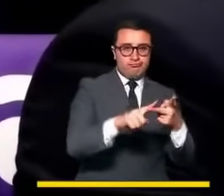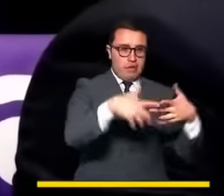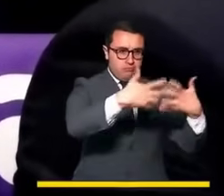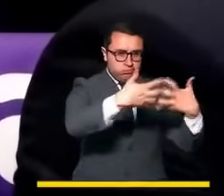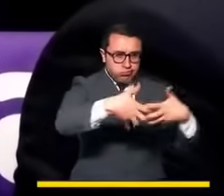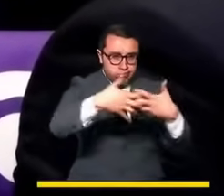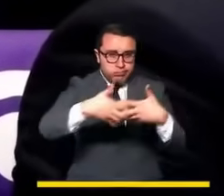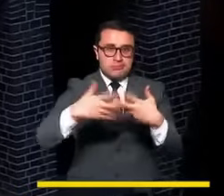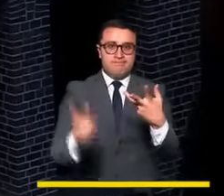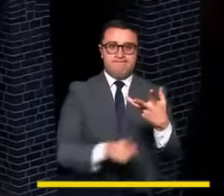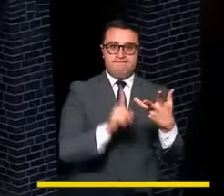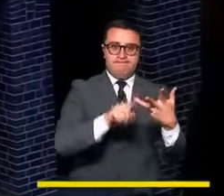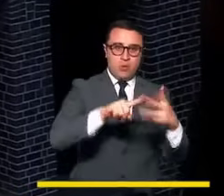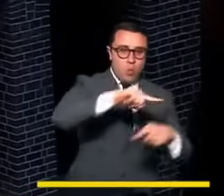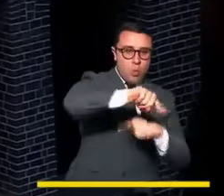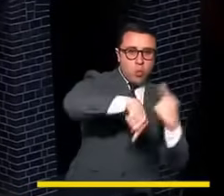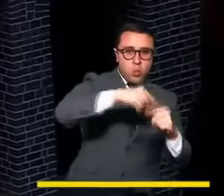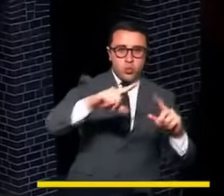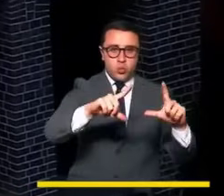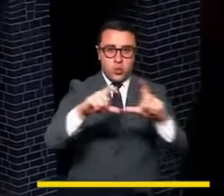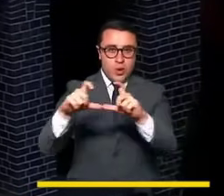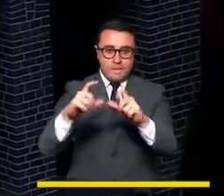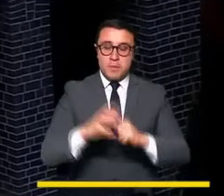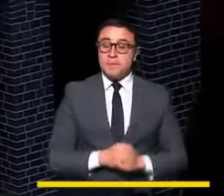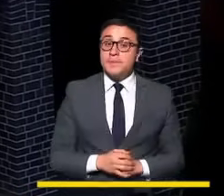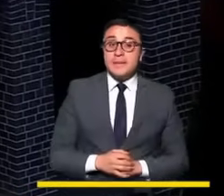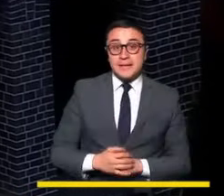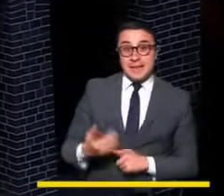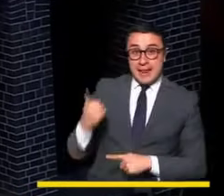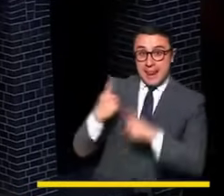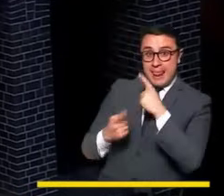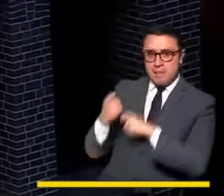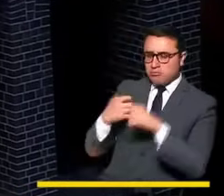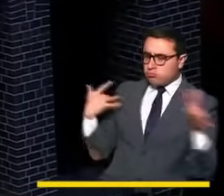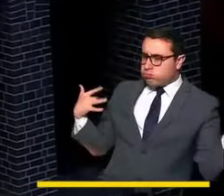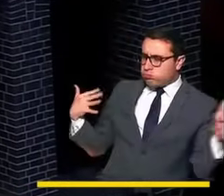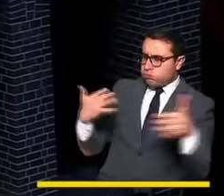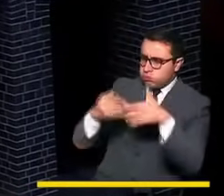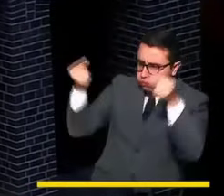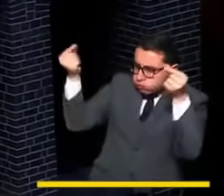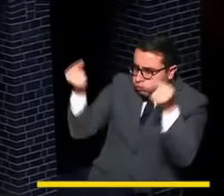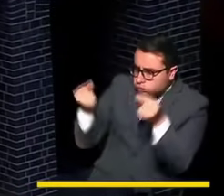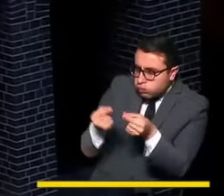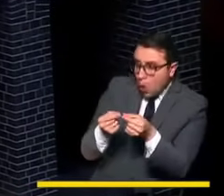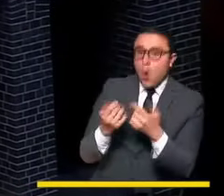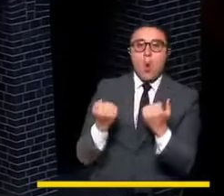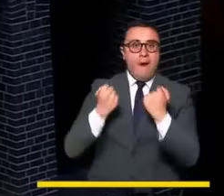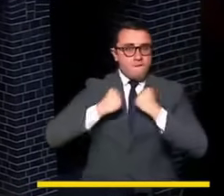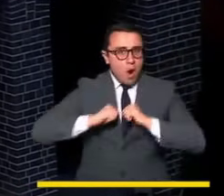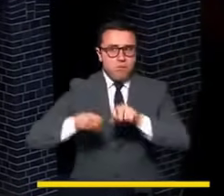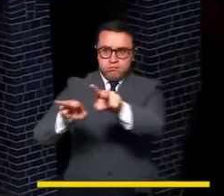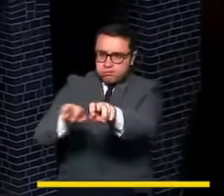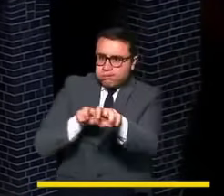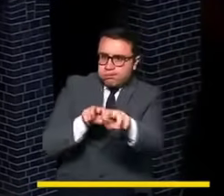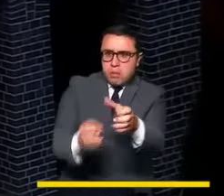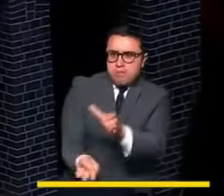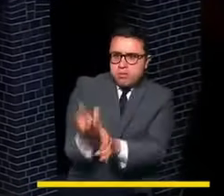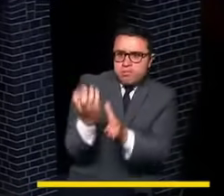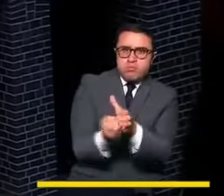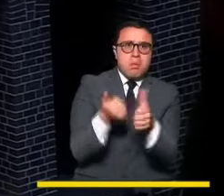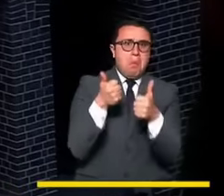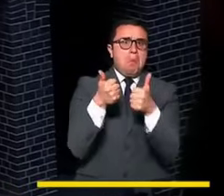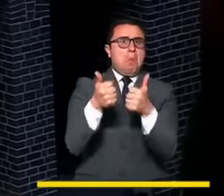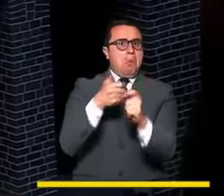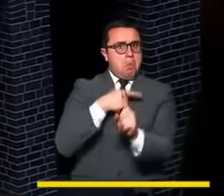Los números del año pasado nos hablan bien del esfuerzo en agricultura, indudablemente, en producción de